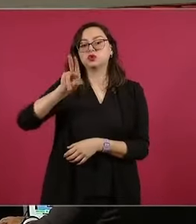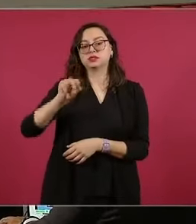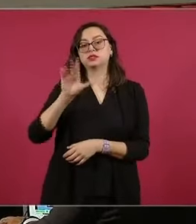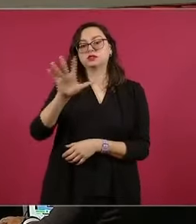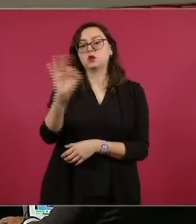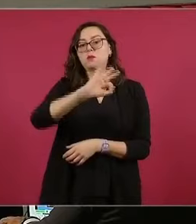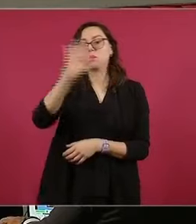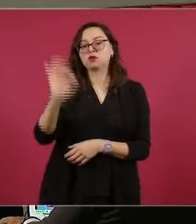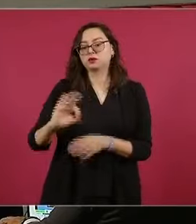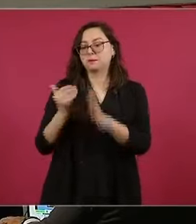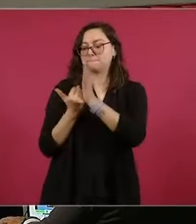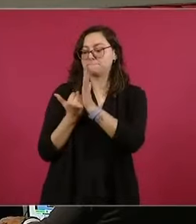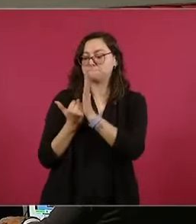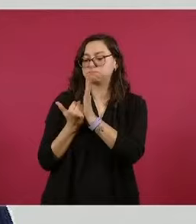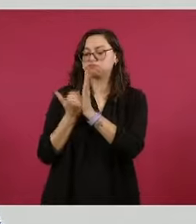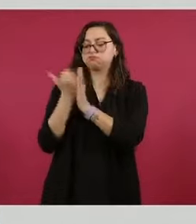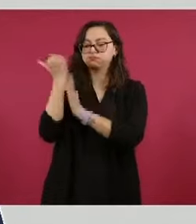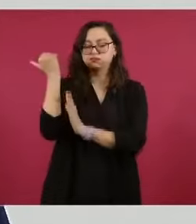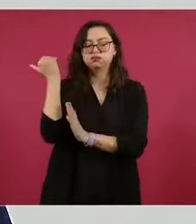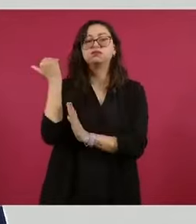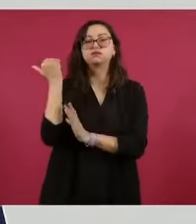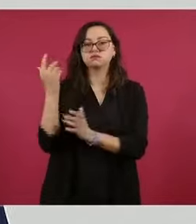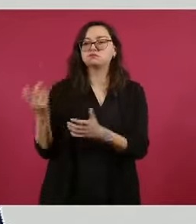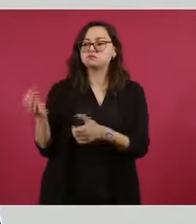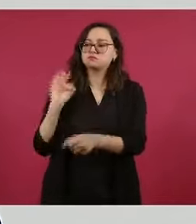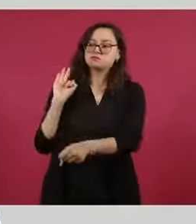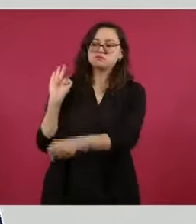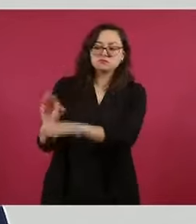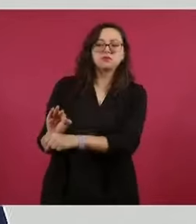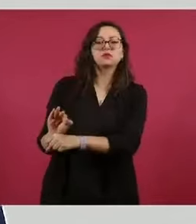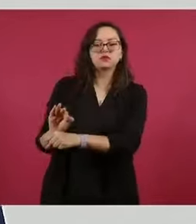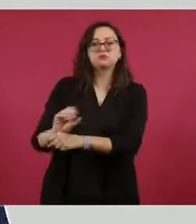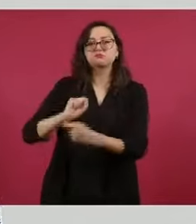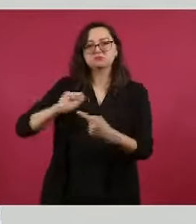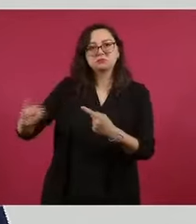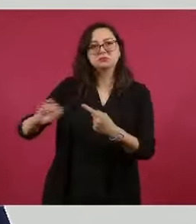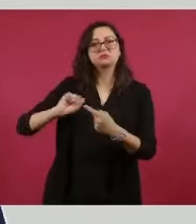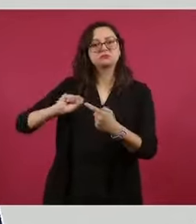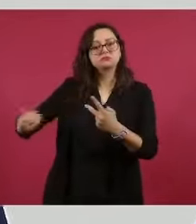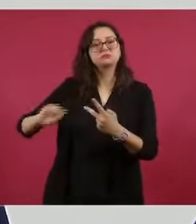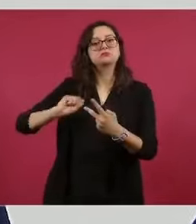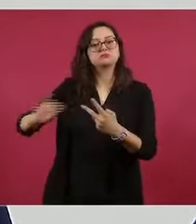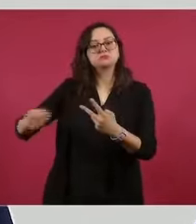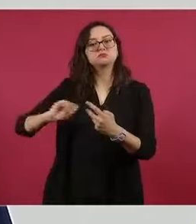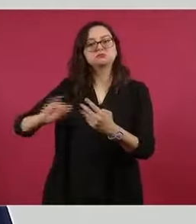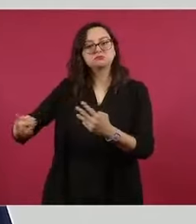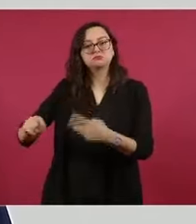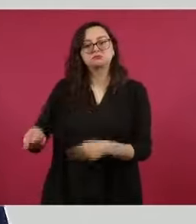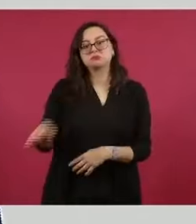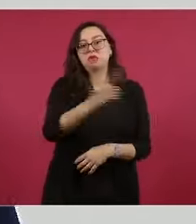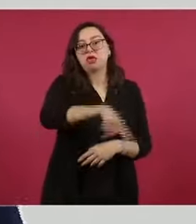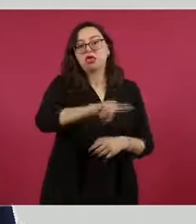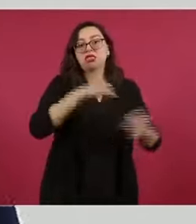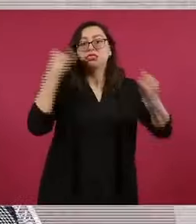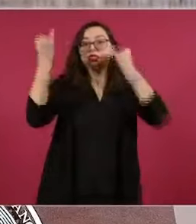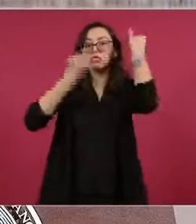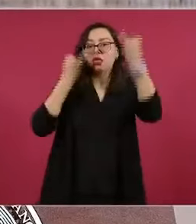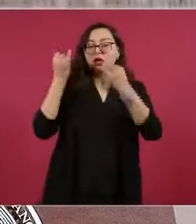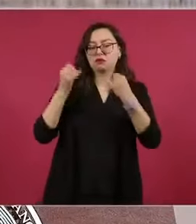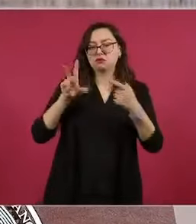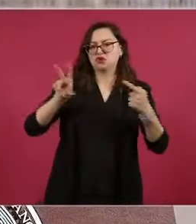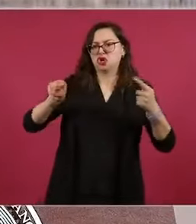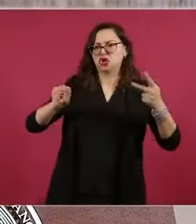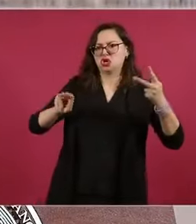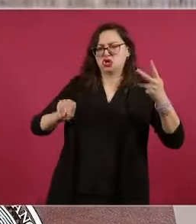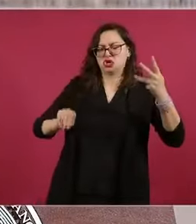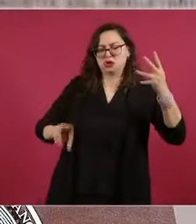185%. No como malamente quiere hacer creer Animal Político y Amnistía Internacional. De igual manera, el